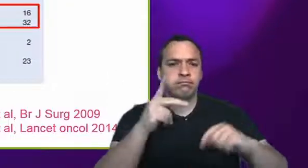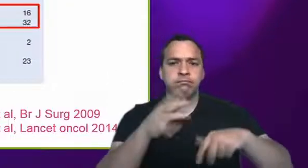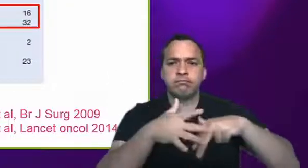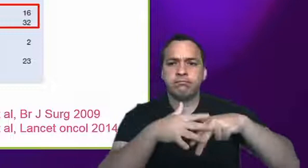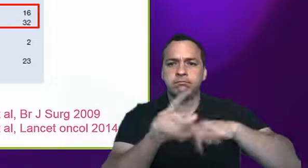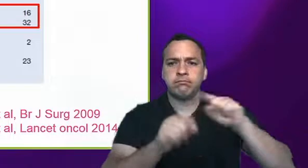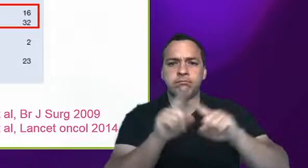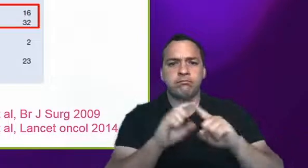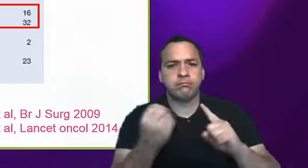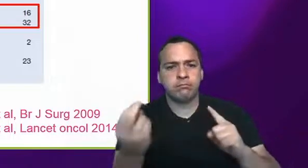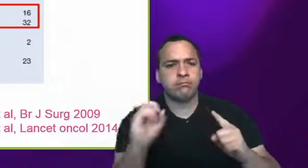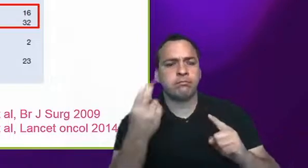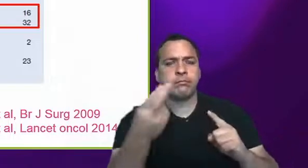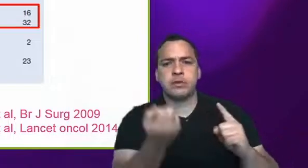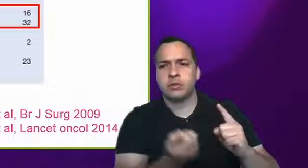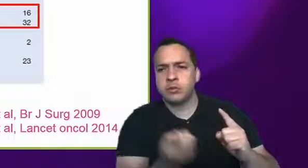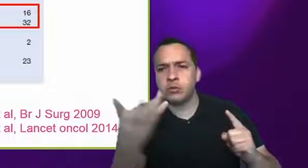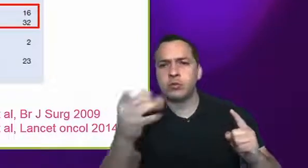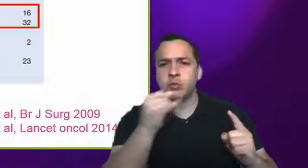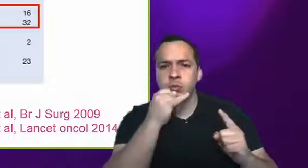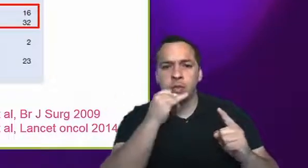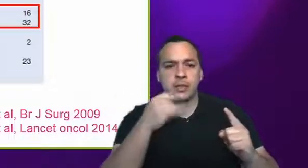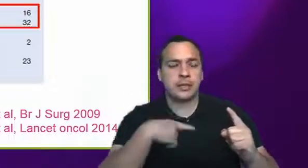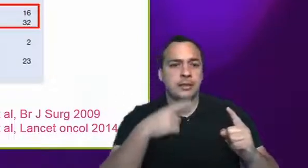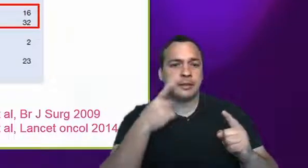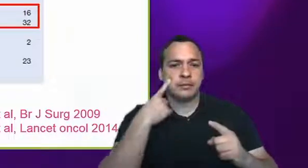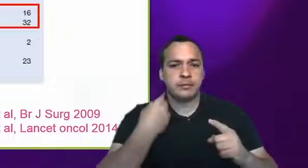una cantidad de tumor, masiva,